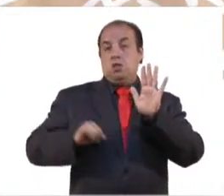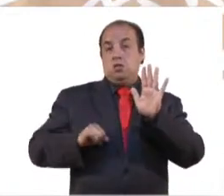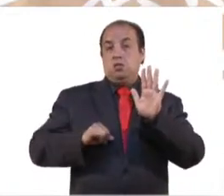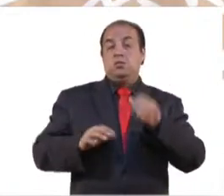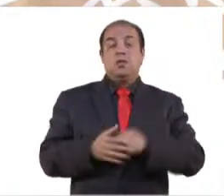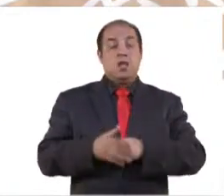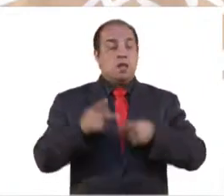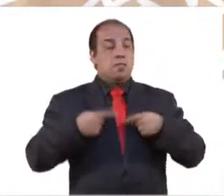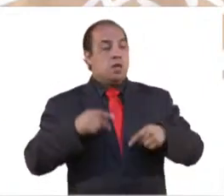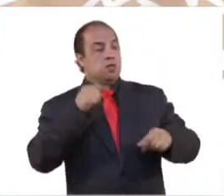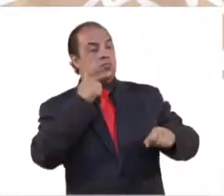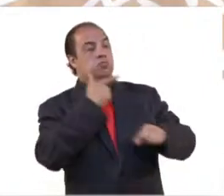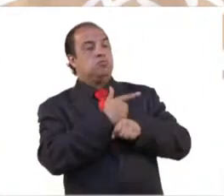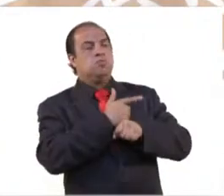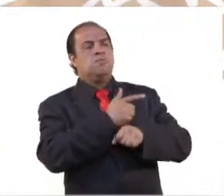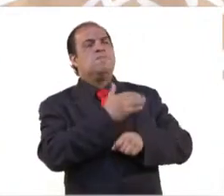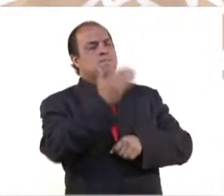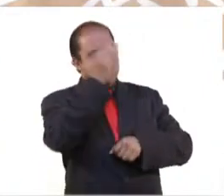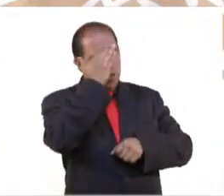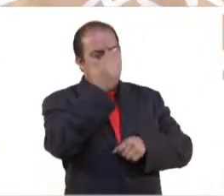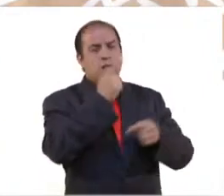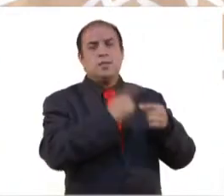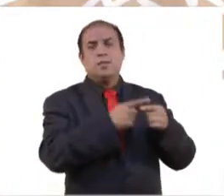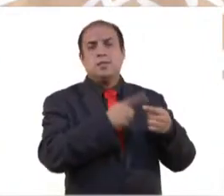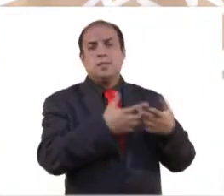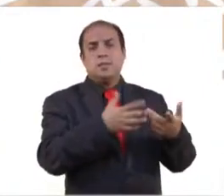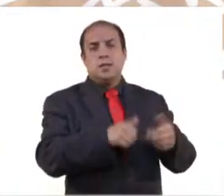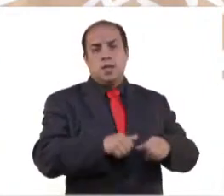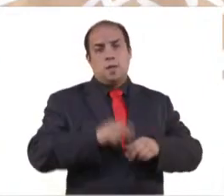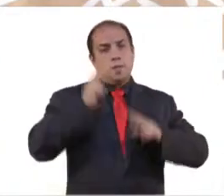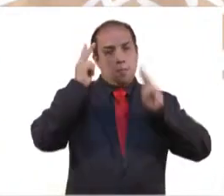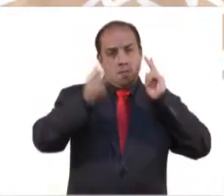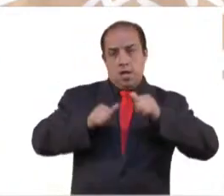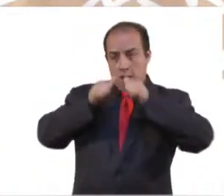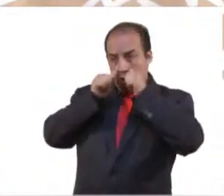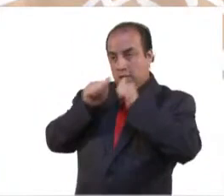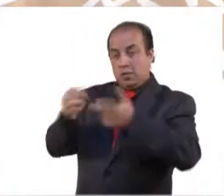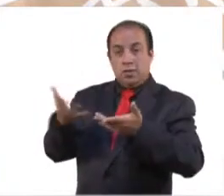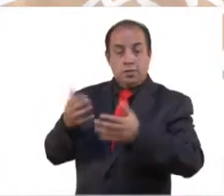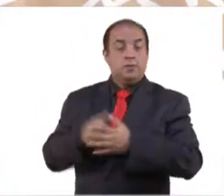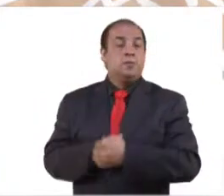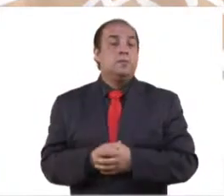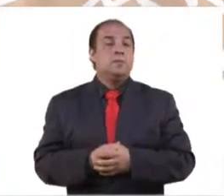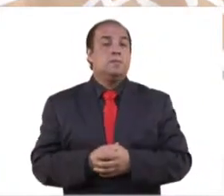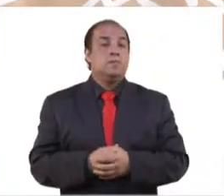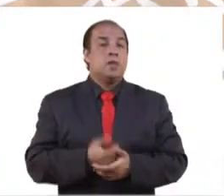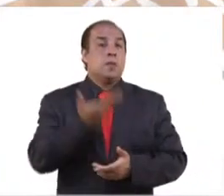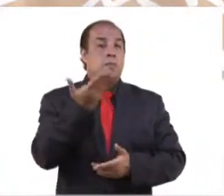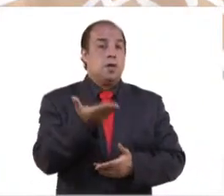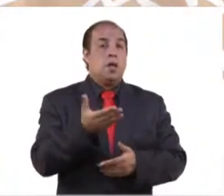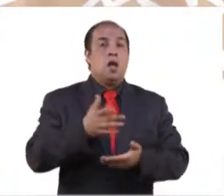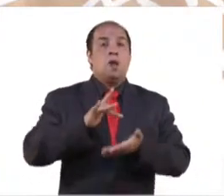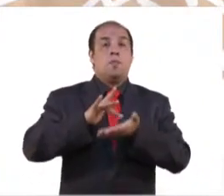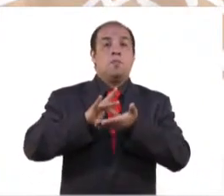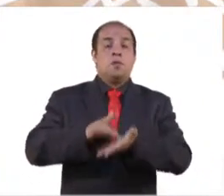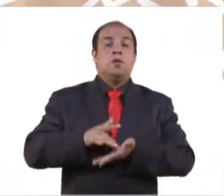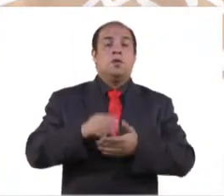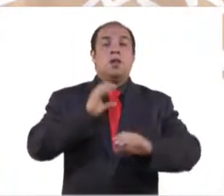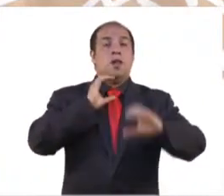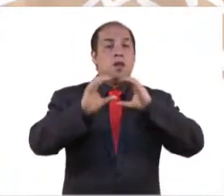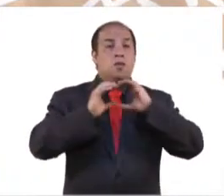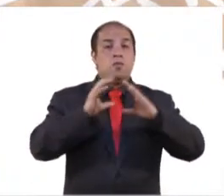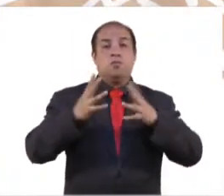puedan saber y reconocer quién los está visitando. Y bueno, mucho pedir de su apoyo justo esta